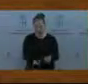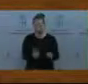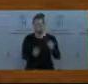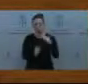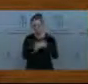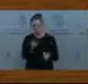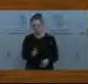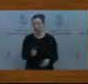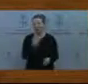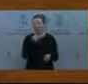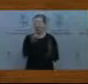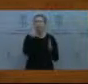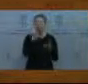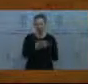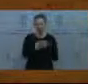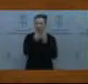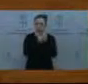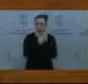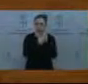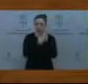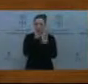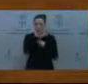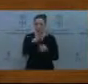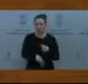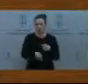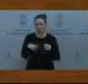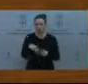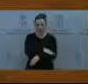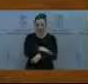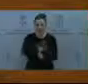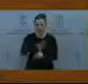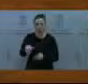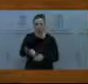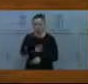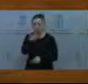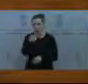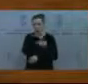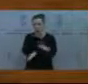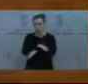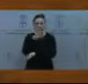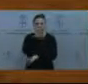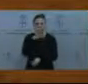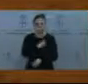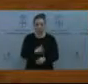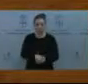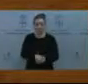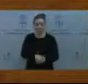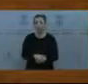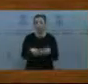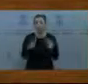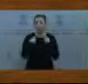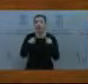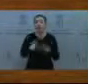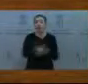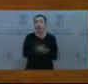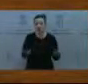Estado últimos aprobados por el Gobierno Rajoy. Señorías, hay también en esta materia